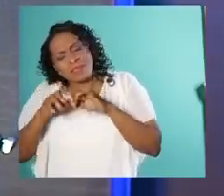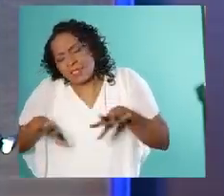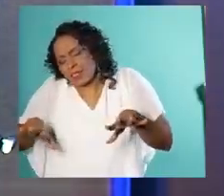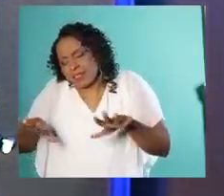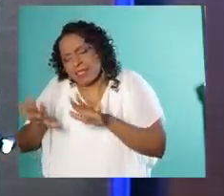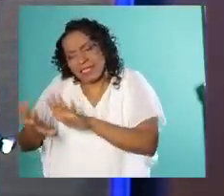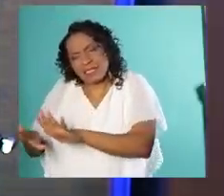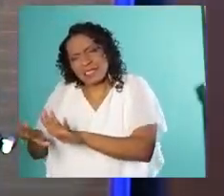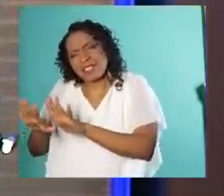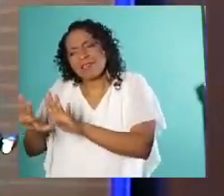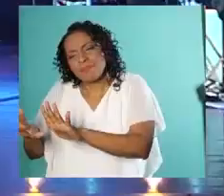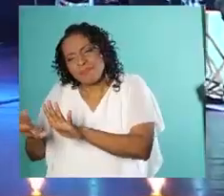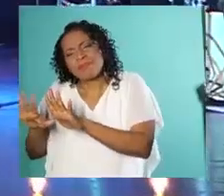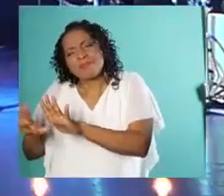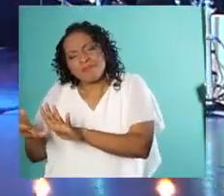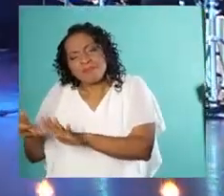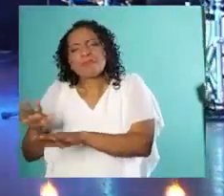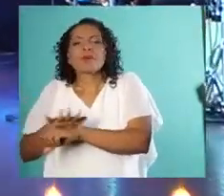hasta aquí.